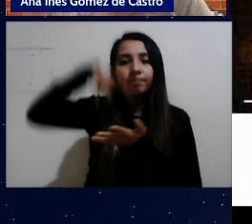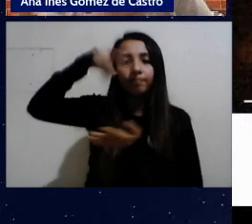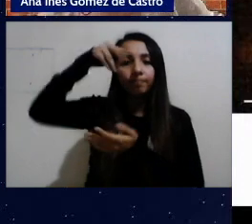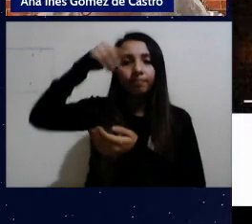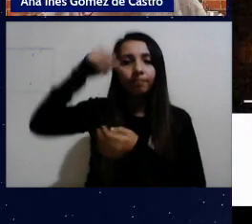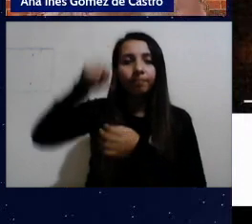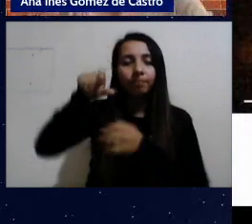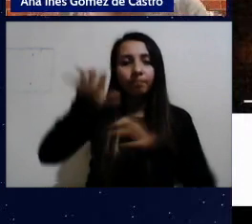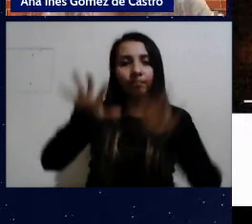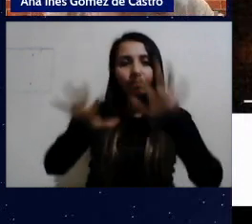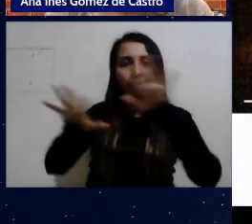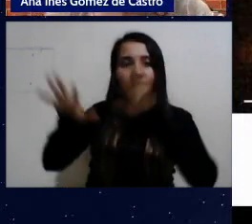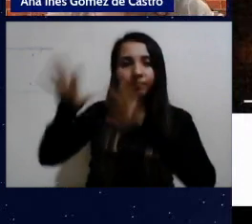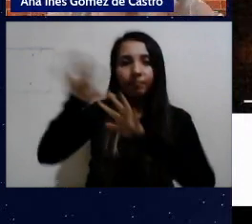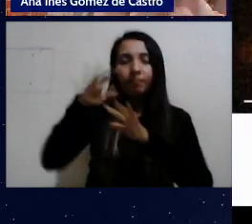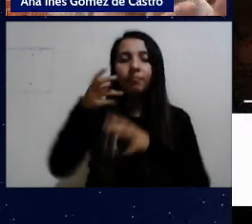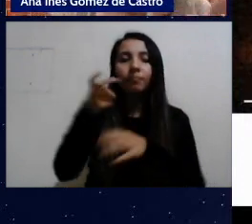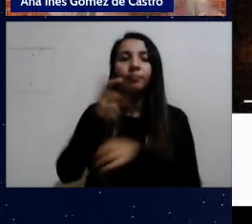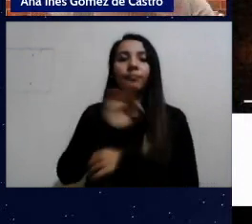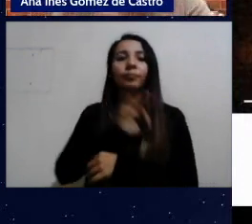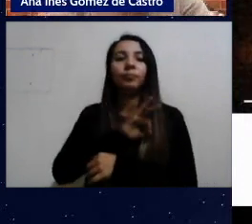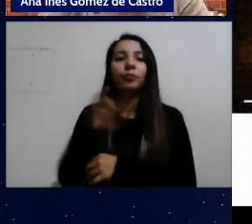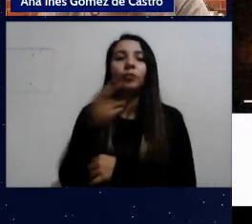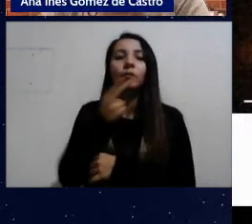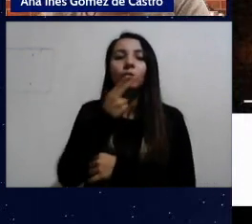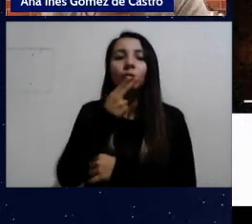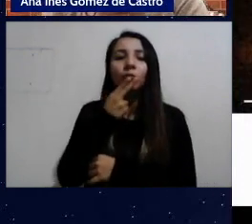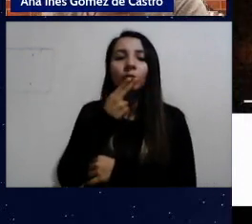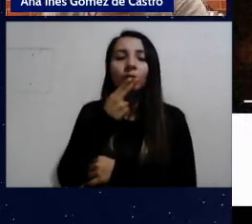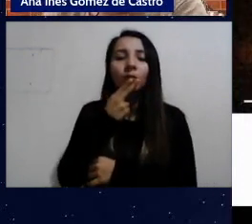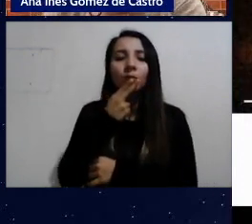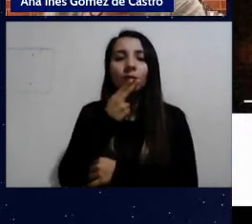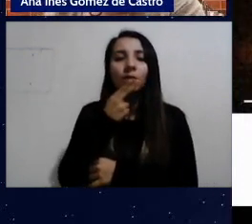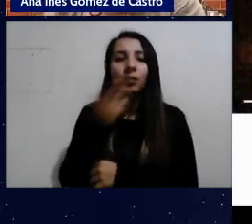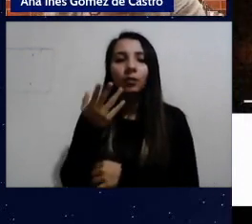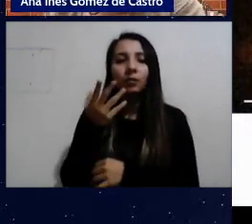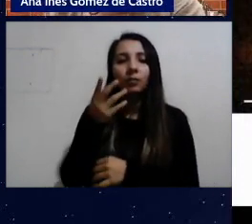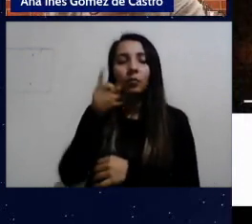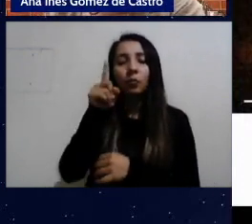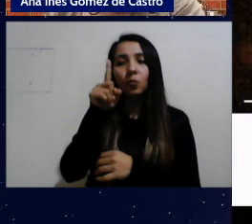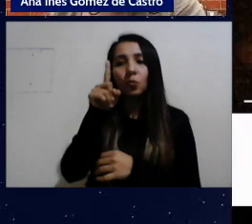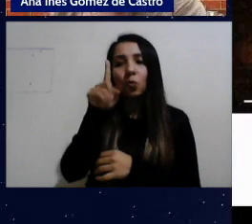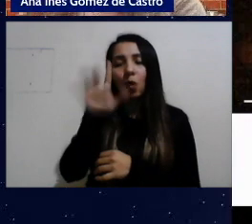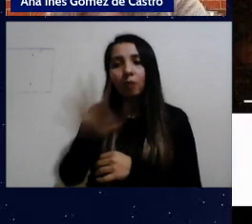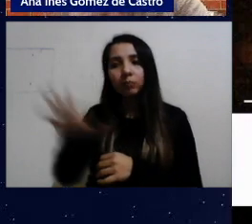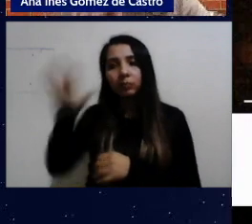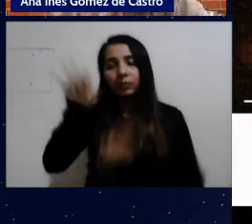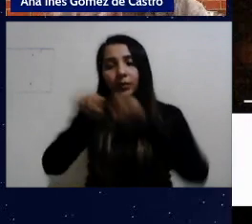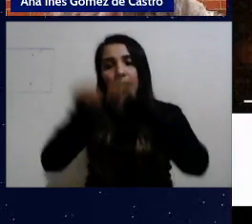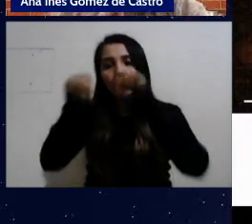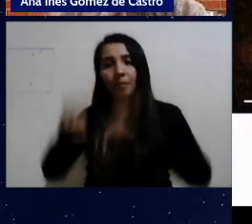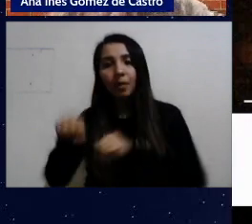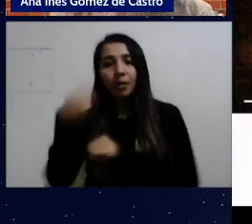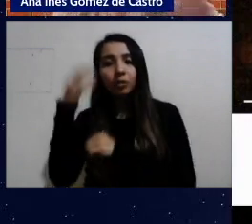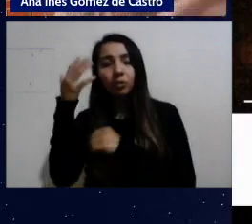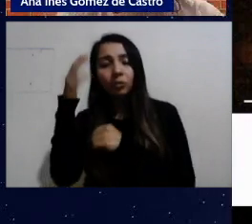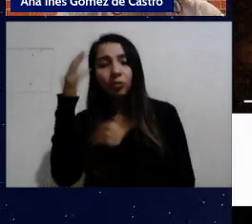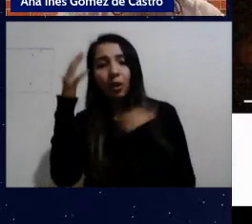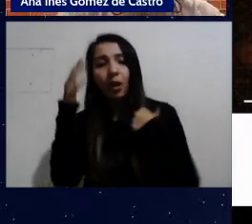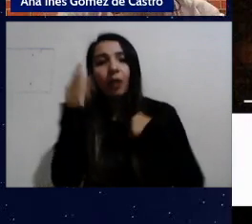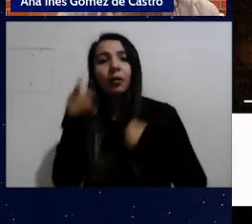podríamos utilizar nuestra misión, por un lado, para en el sistema solar intentar detectar a la nina, y observando